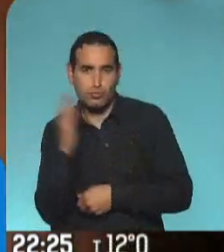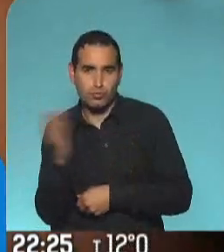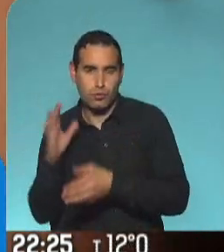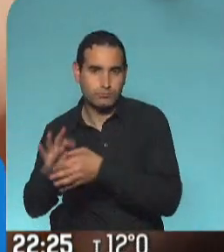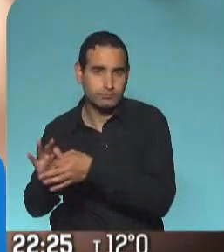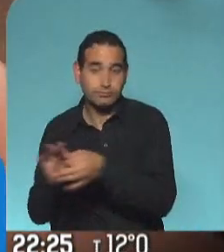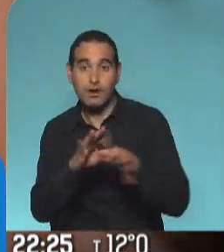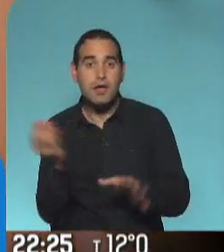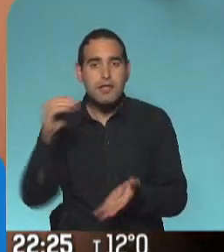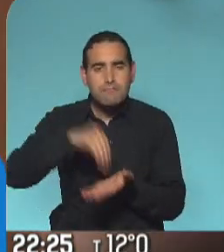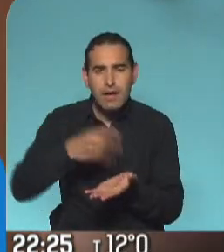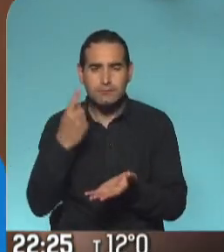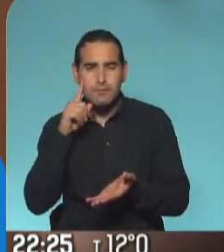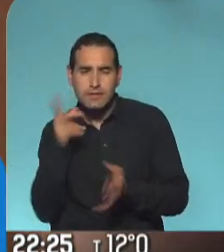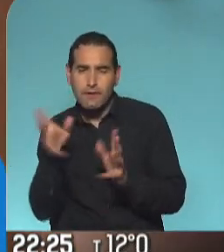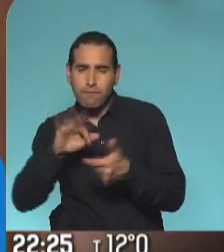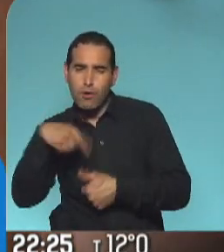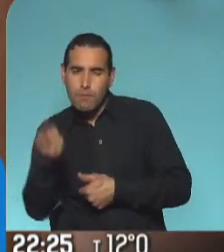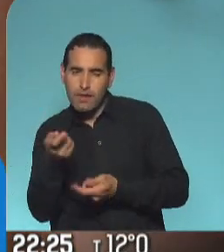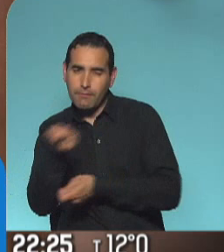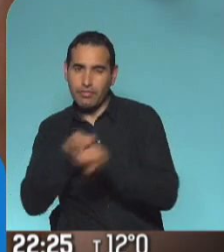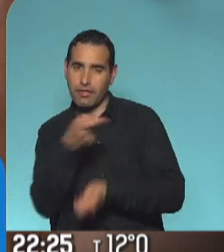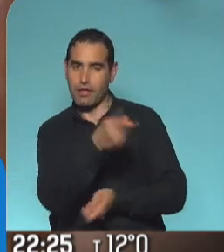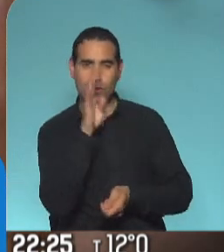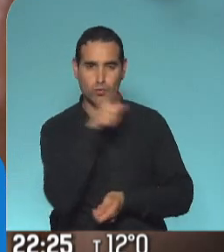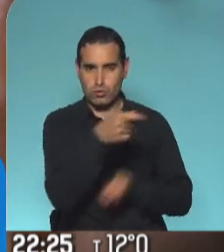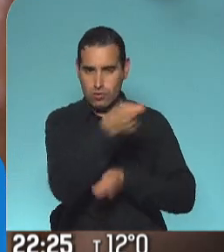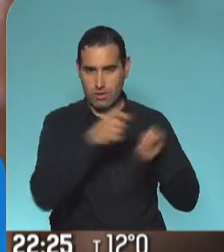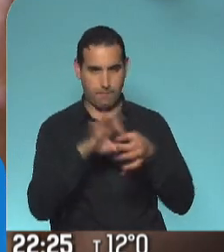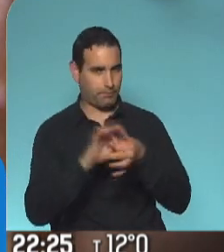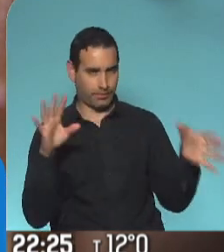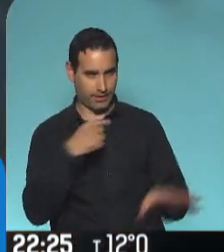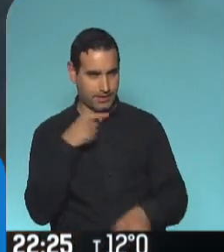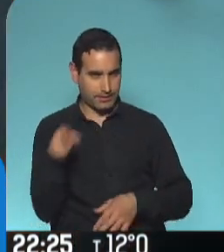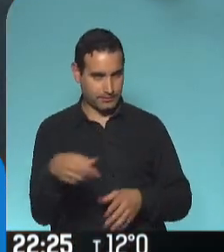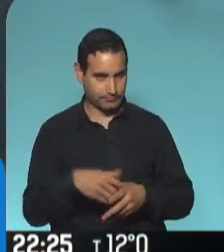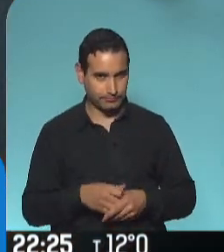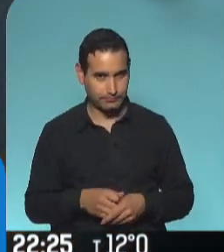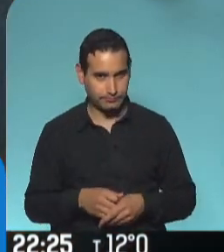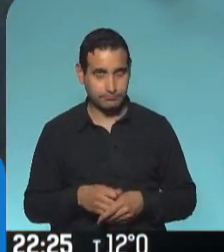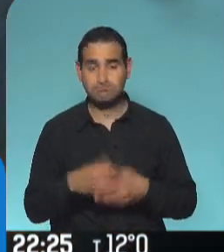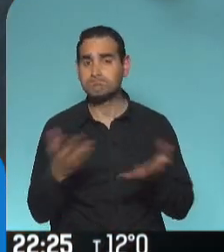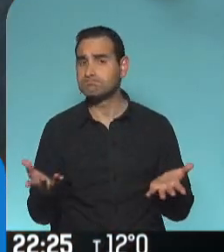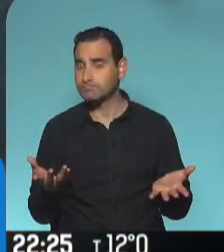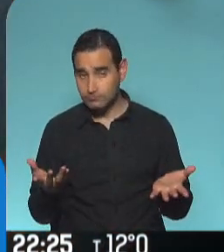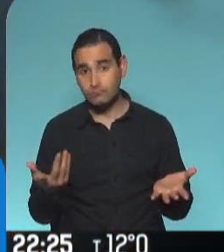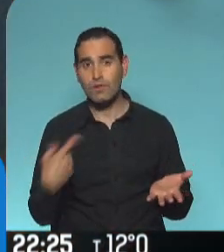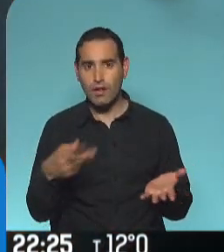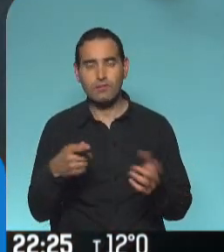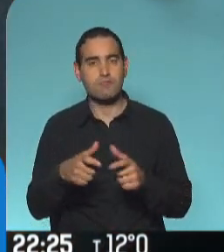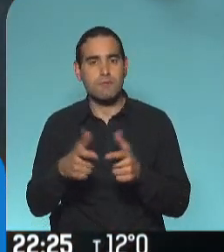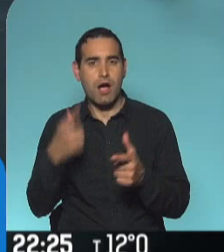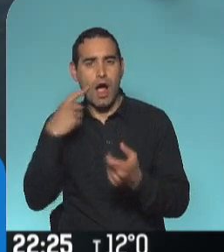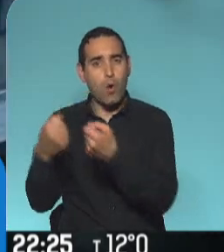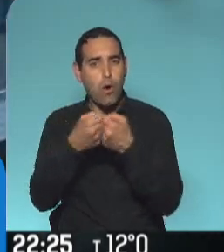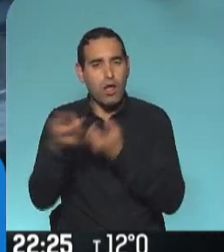y buscando alternativas para disminuir la dependencia que tiene del mercado estadounidense. Para ello, está ampliando sus acuerdos